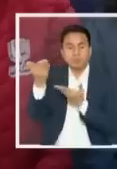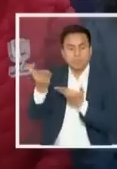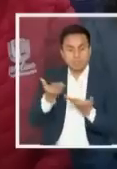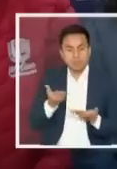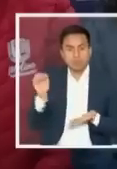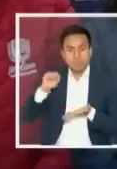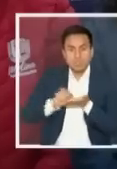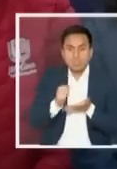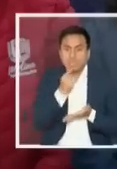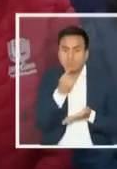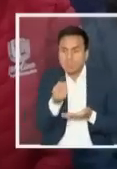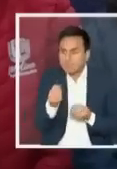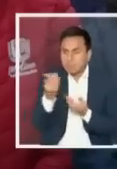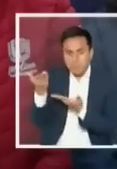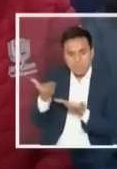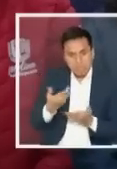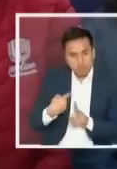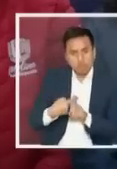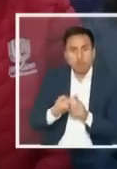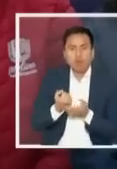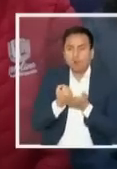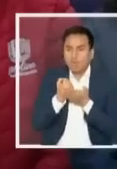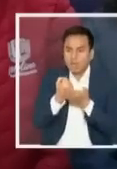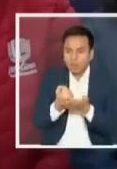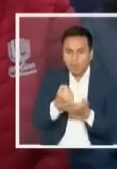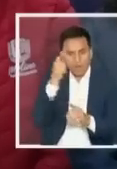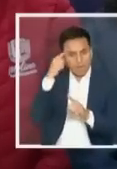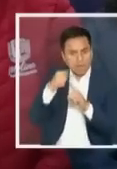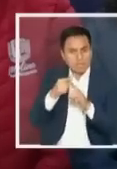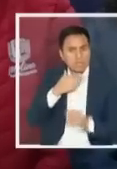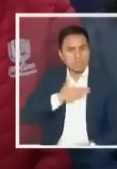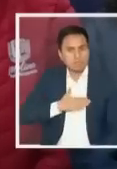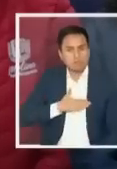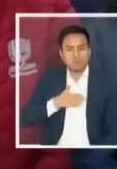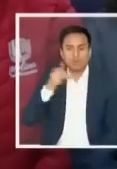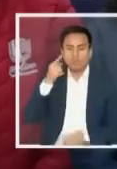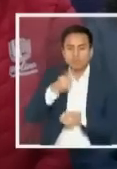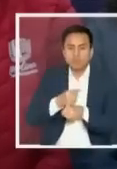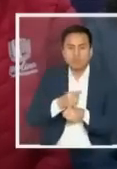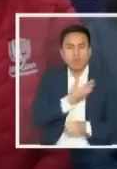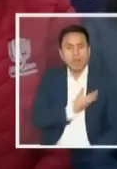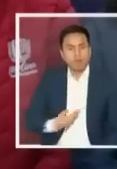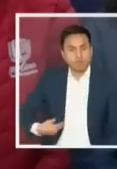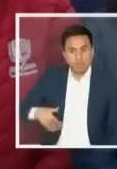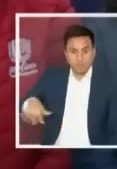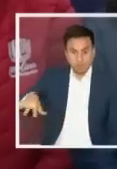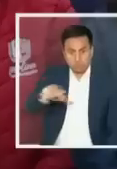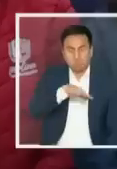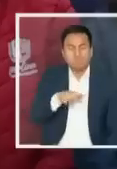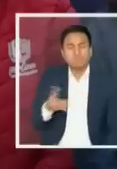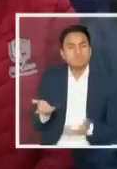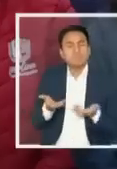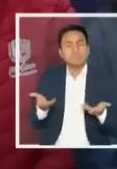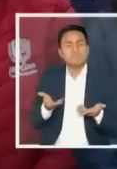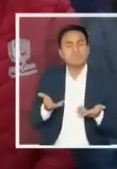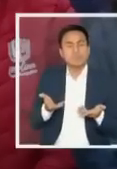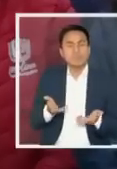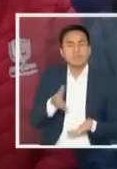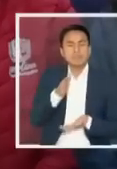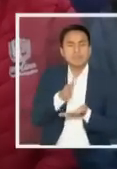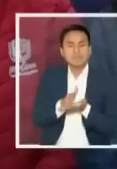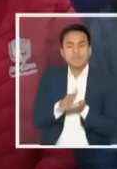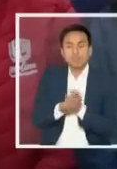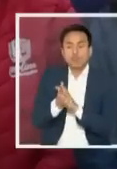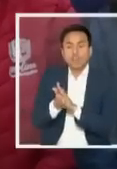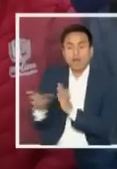bienvenidos a quienes hacen las denuncias. Queremos colaborar en eso. Y lo que yo le he instruido a nuestro gobierno es que tiene que